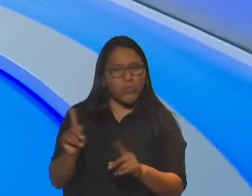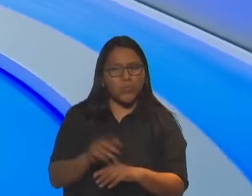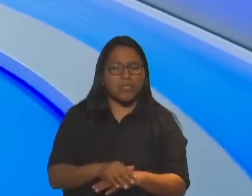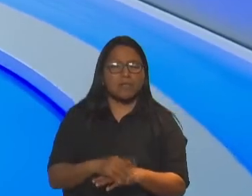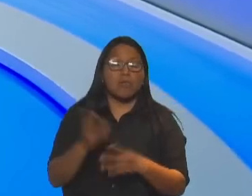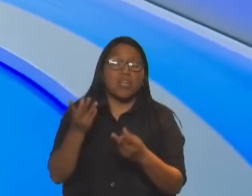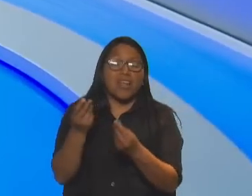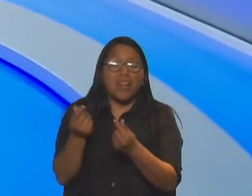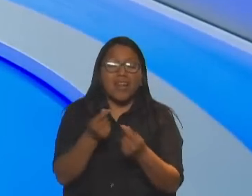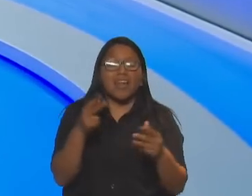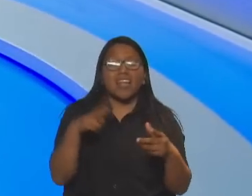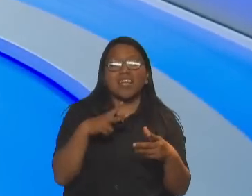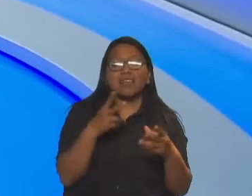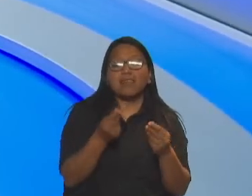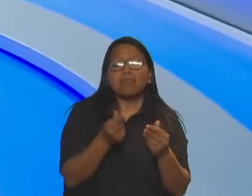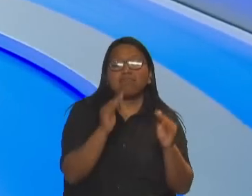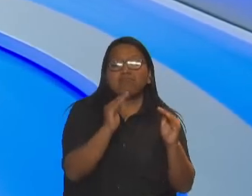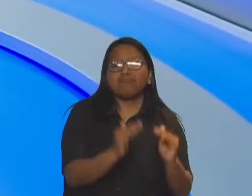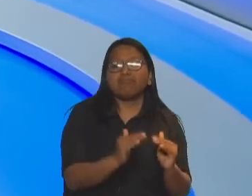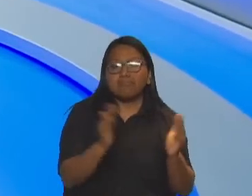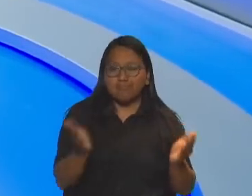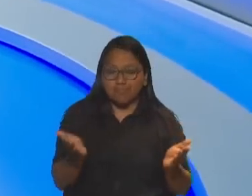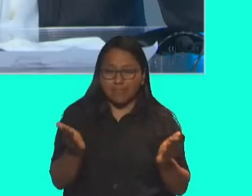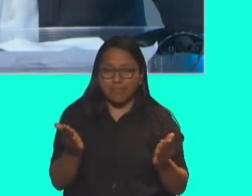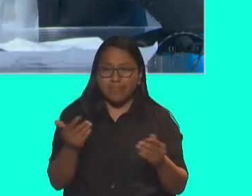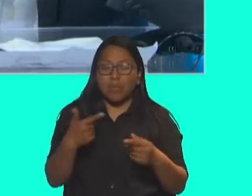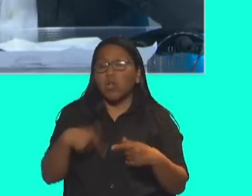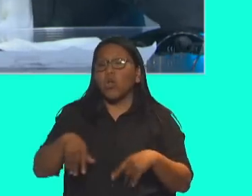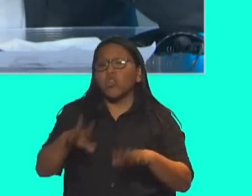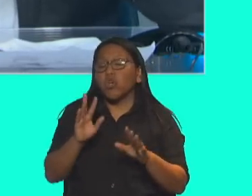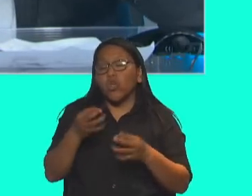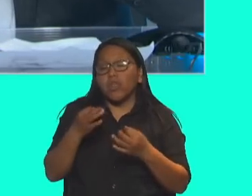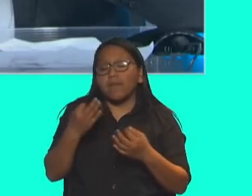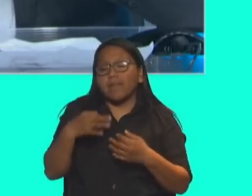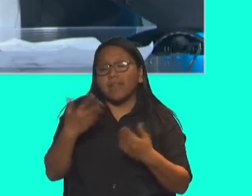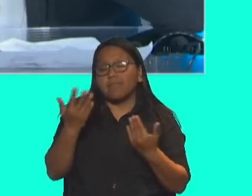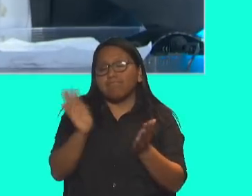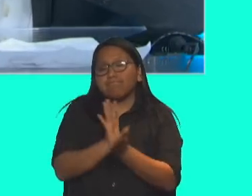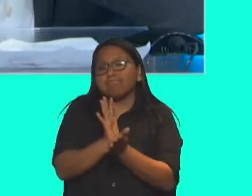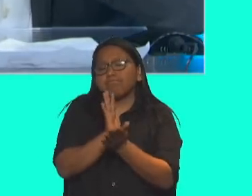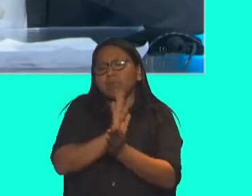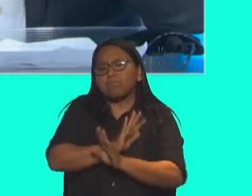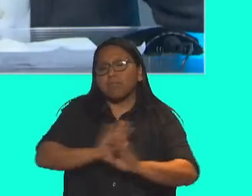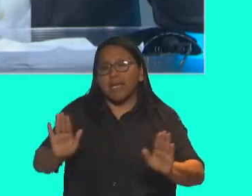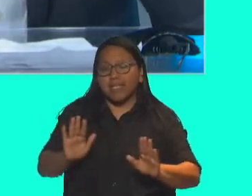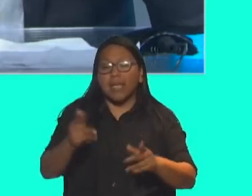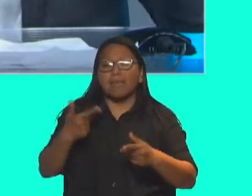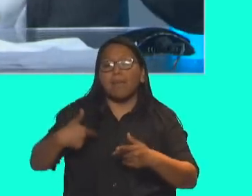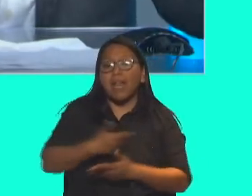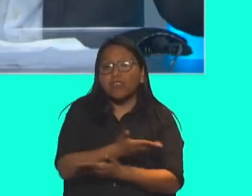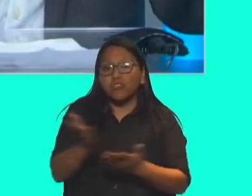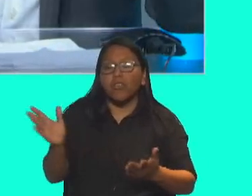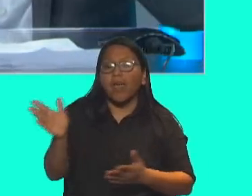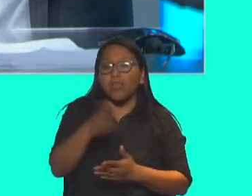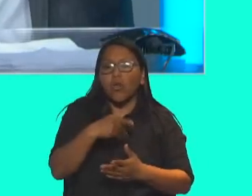menos acumulación de riqueza lo que pasa es que bueno todo debería tener un límite y yo quisiera que cara algo creo que la sociedad en su conjunto